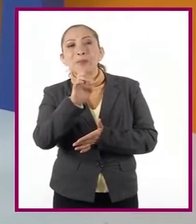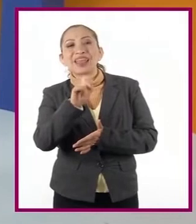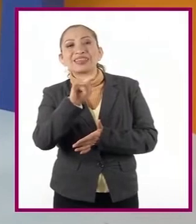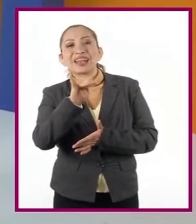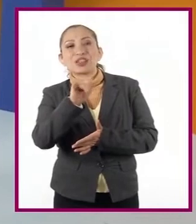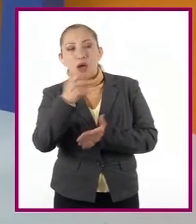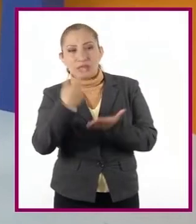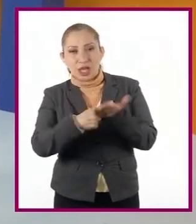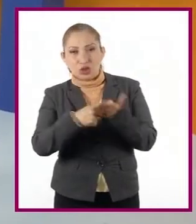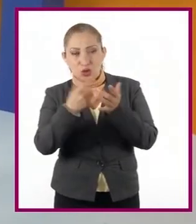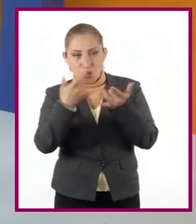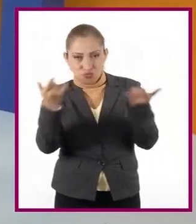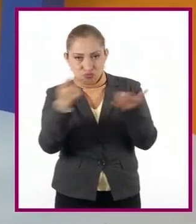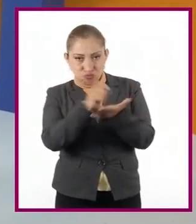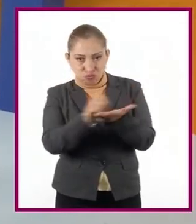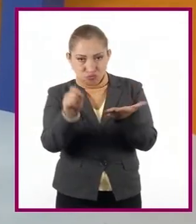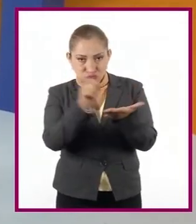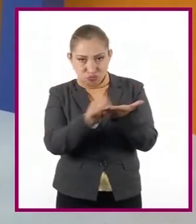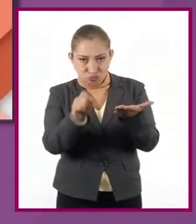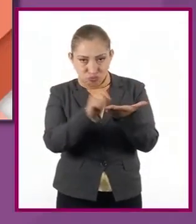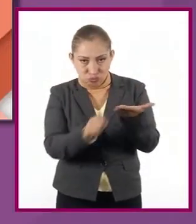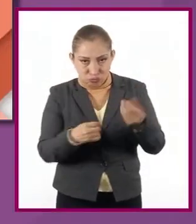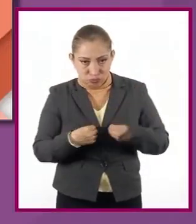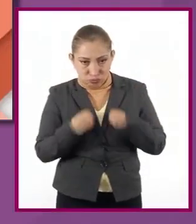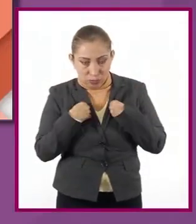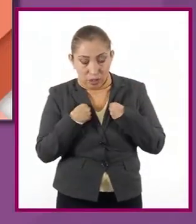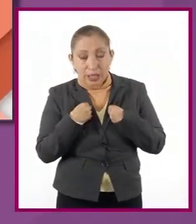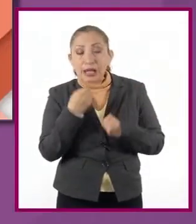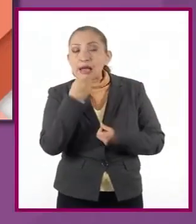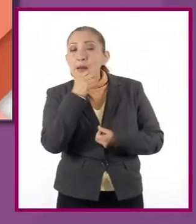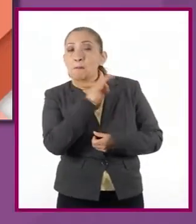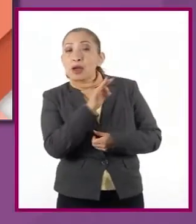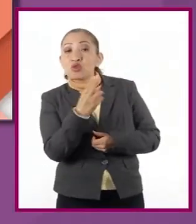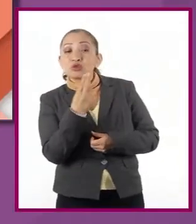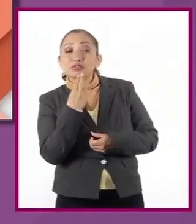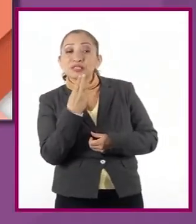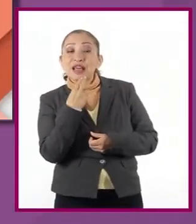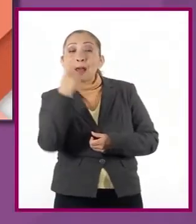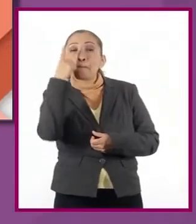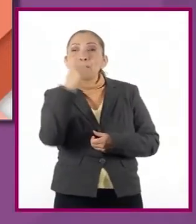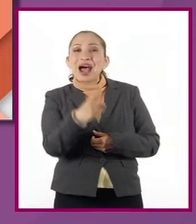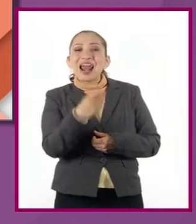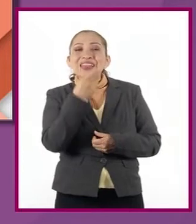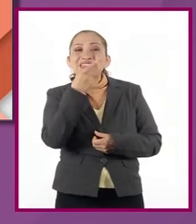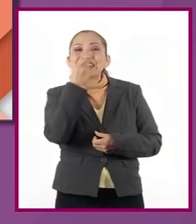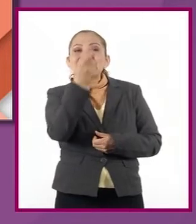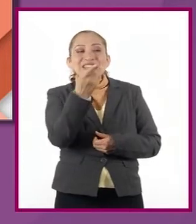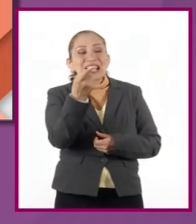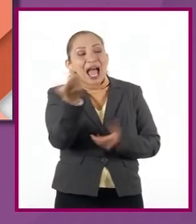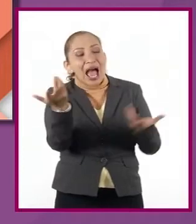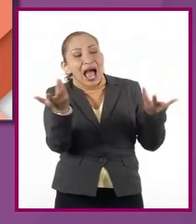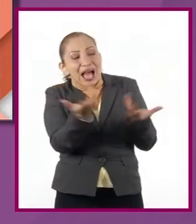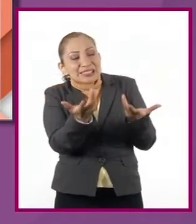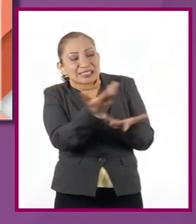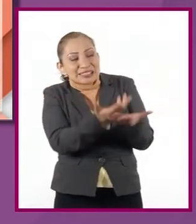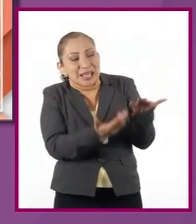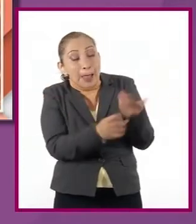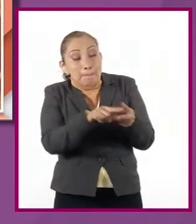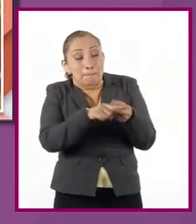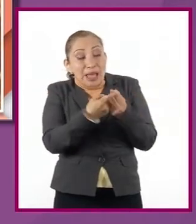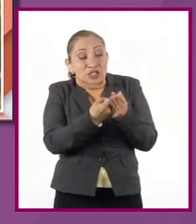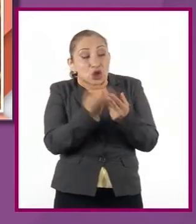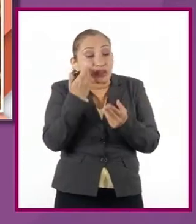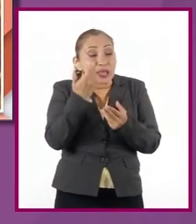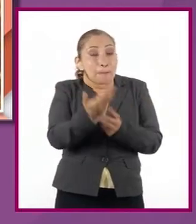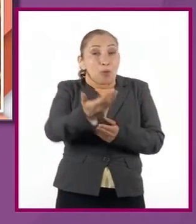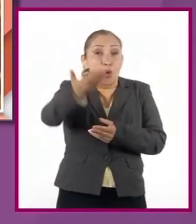textos biográficos es que puede ser empleado para expresar acciones que se iniciaron en